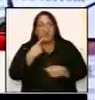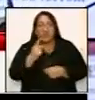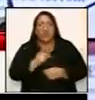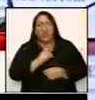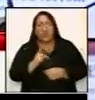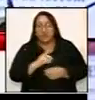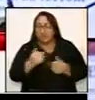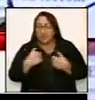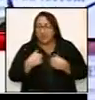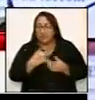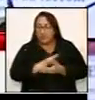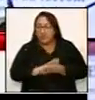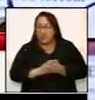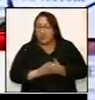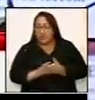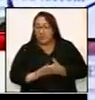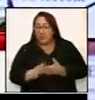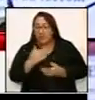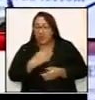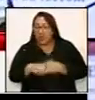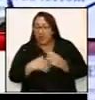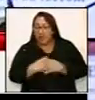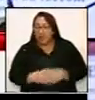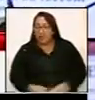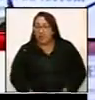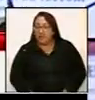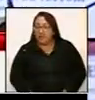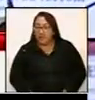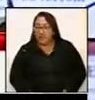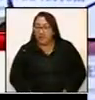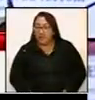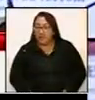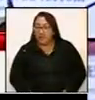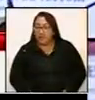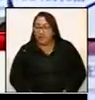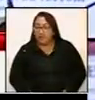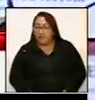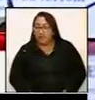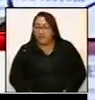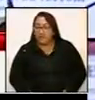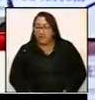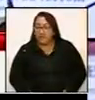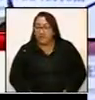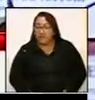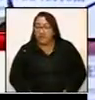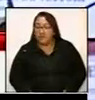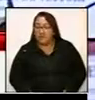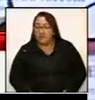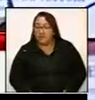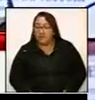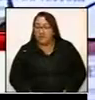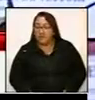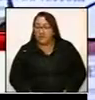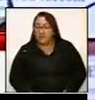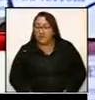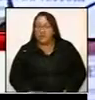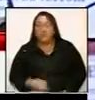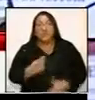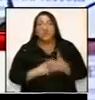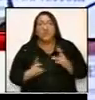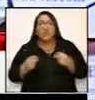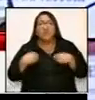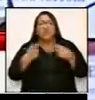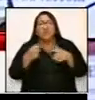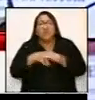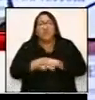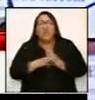prefirieron no tener absolutamente ningún beneficio, que supuestamente las ONG los tienen, solamente para que no las puedan fiscalizar. Mi pregunta es, ¿qué tienen